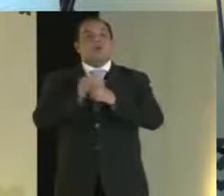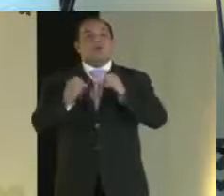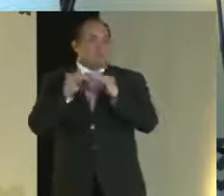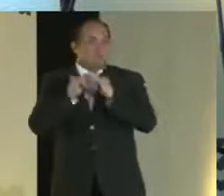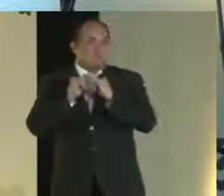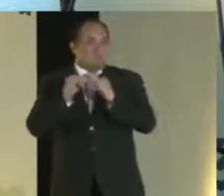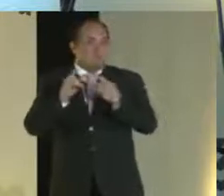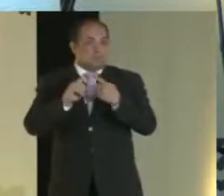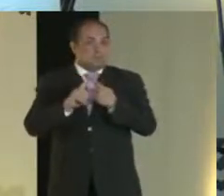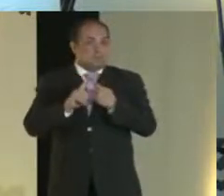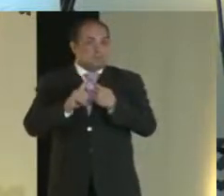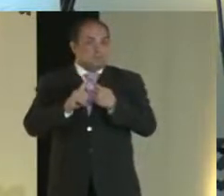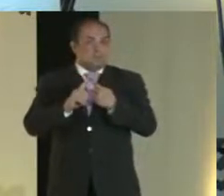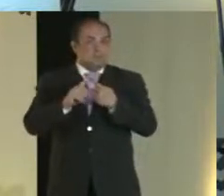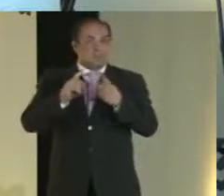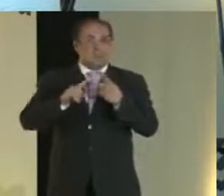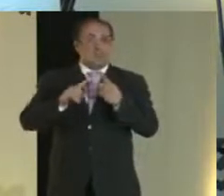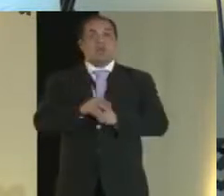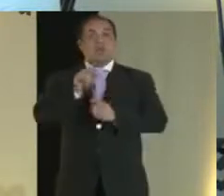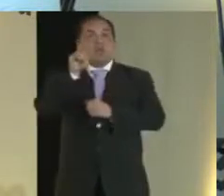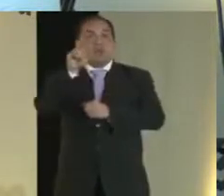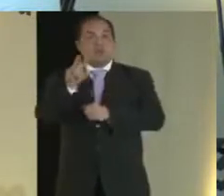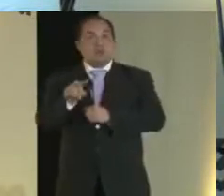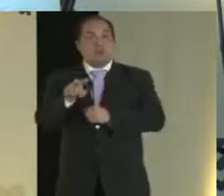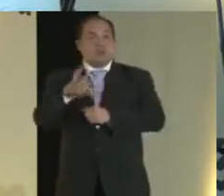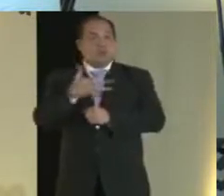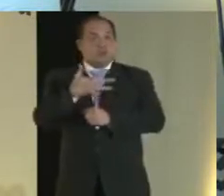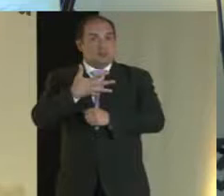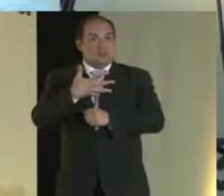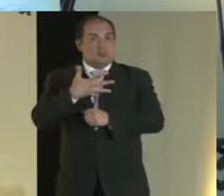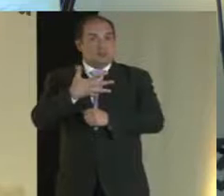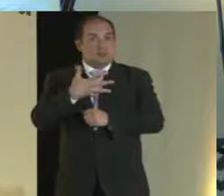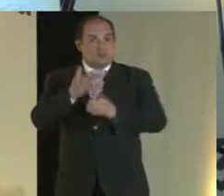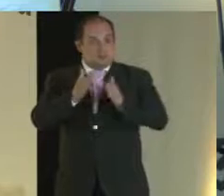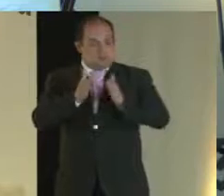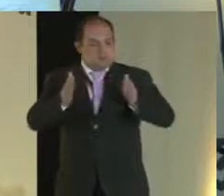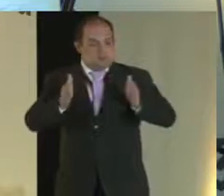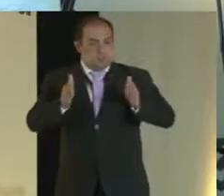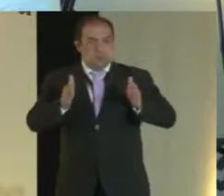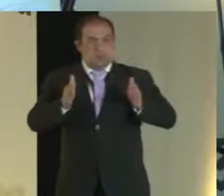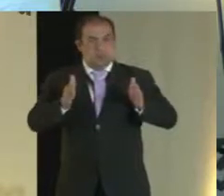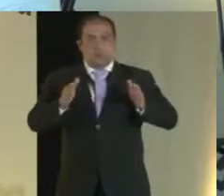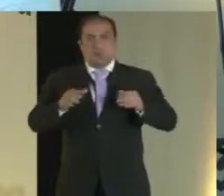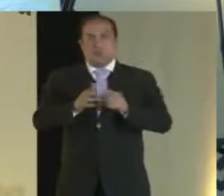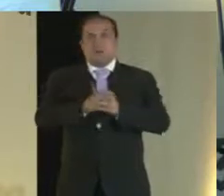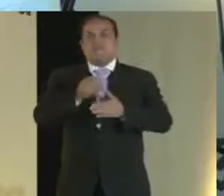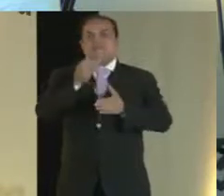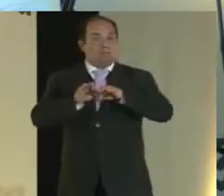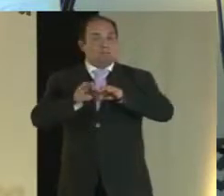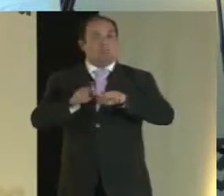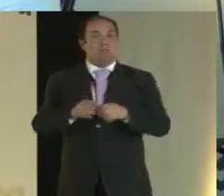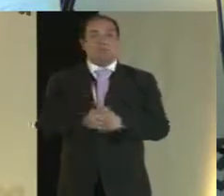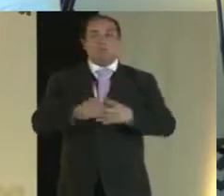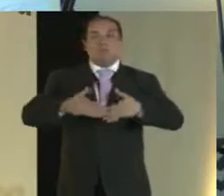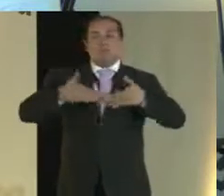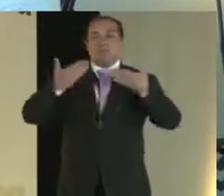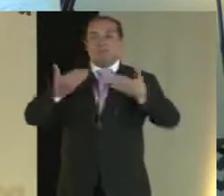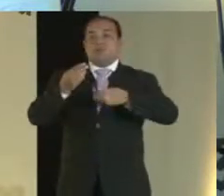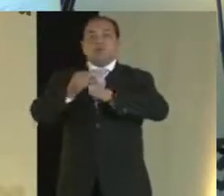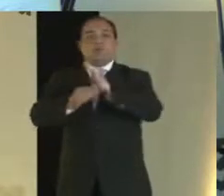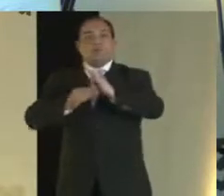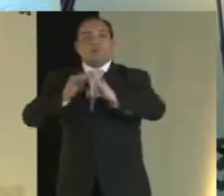y entre esas y la realidad hay una brecha muy grande. Trabajadores, los que creemos en un